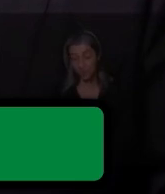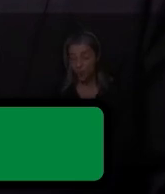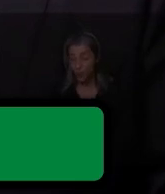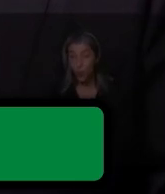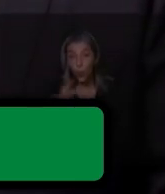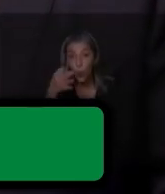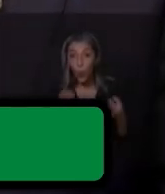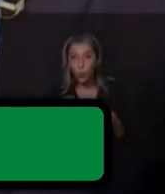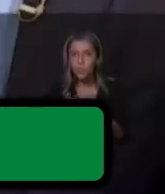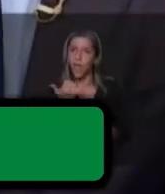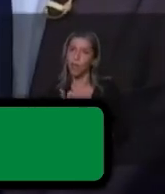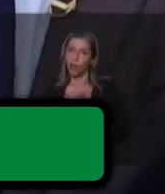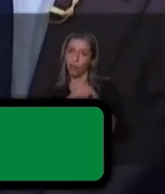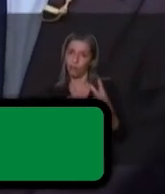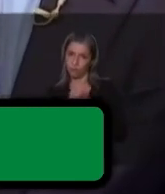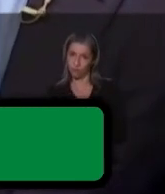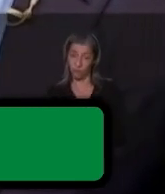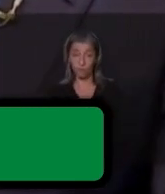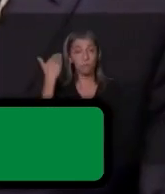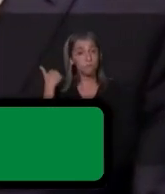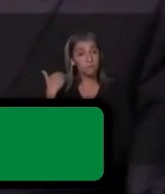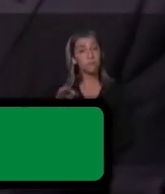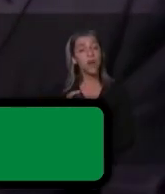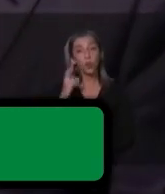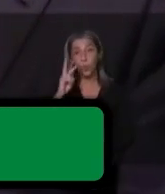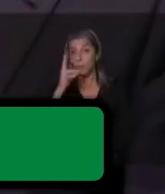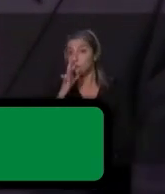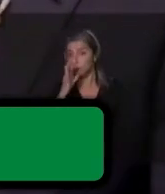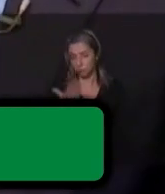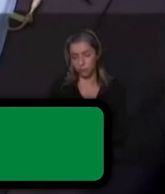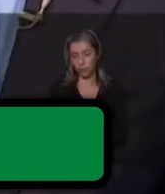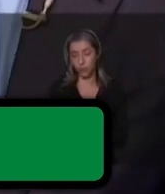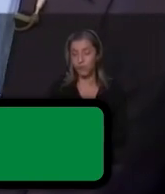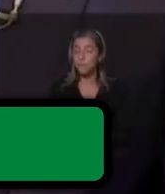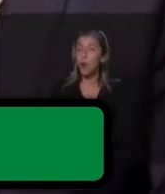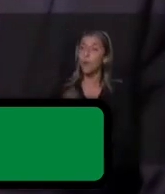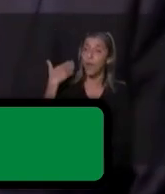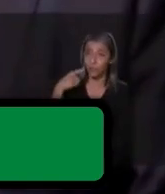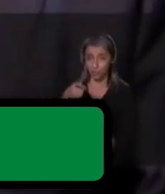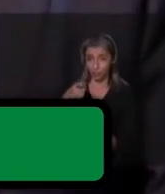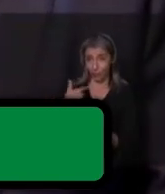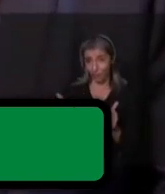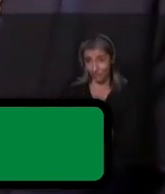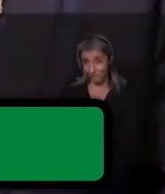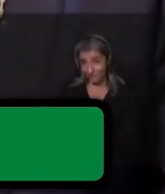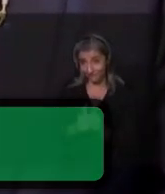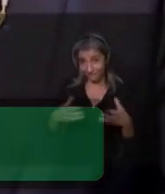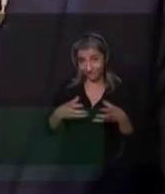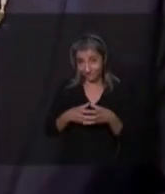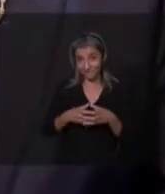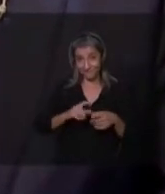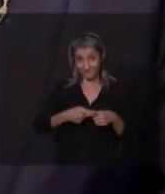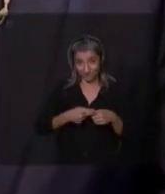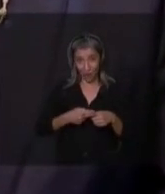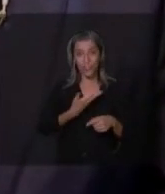pudimos ir conociéndolo él concibe las relaciones sociales tiene un modelo de sociedad en la cual